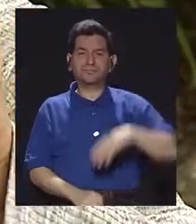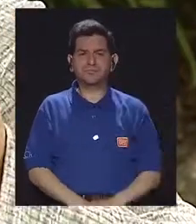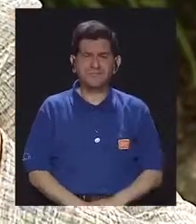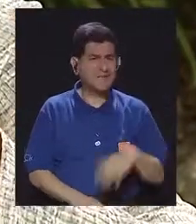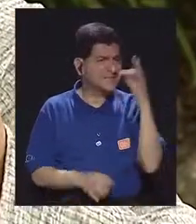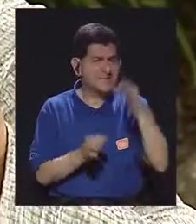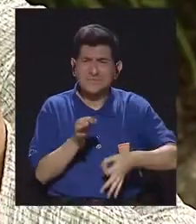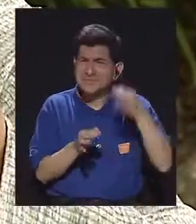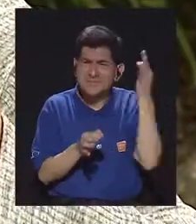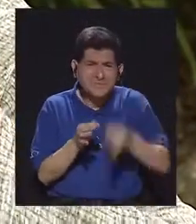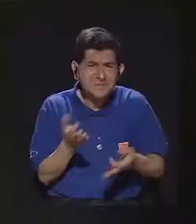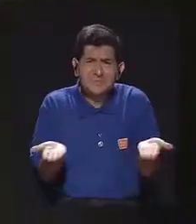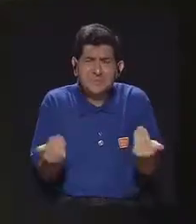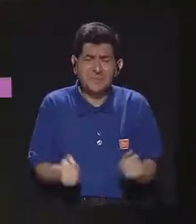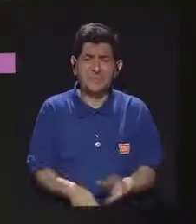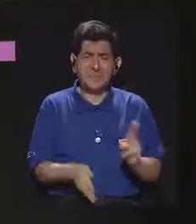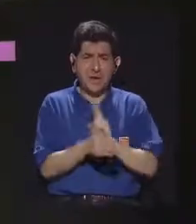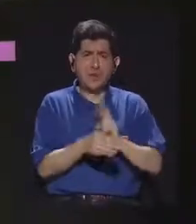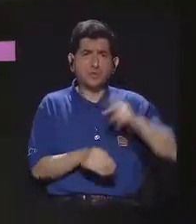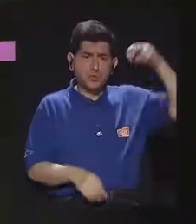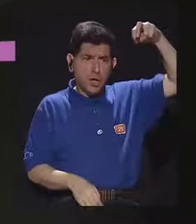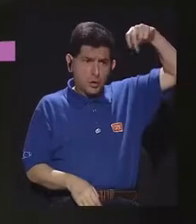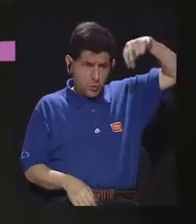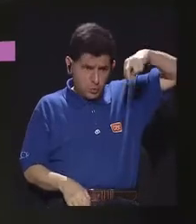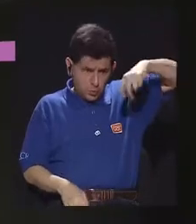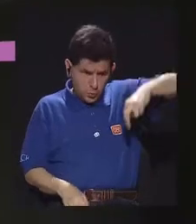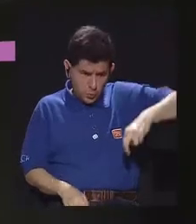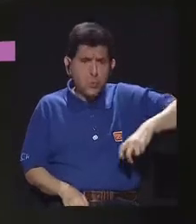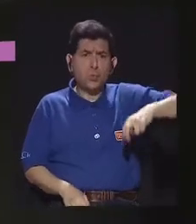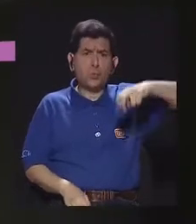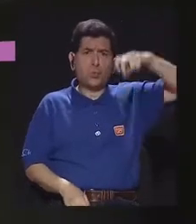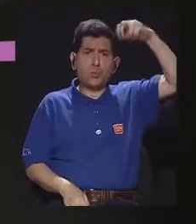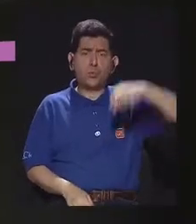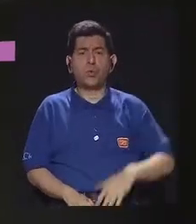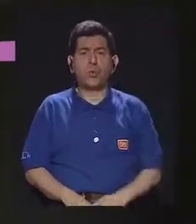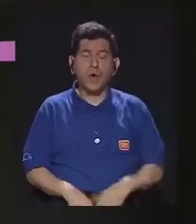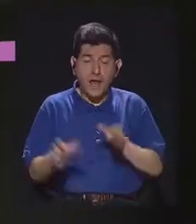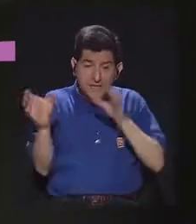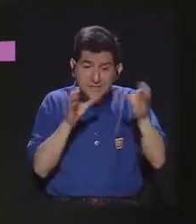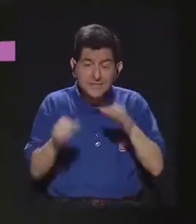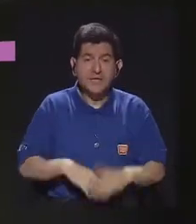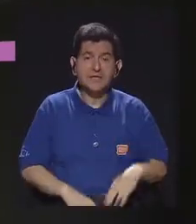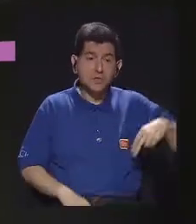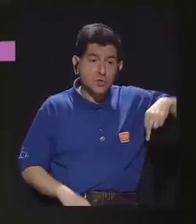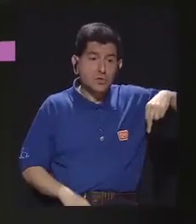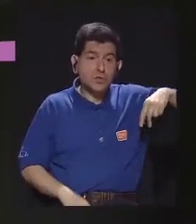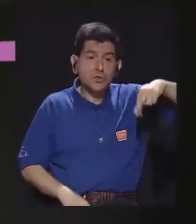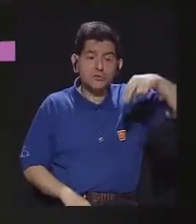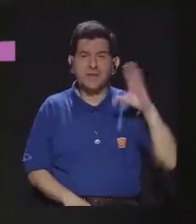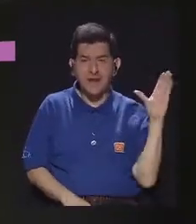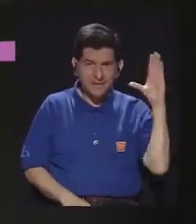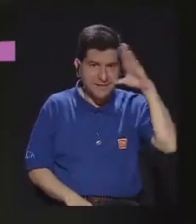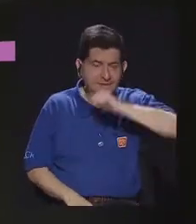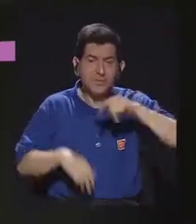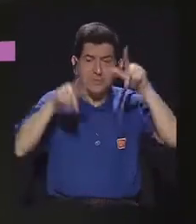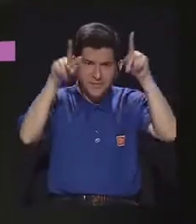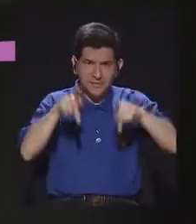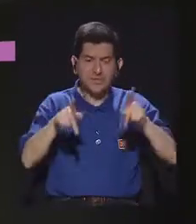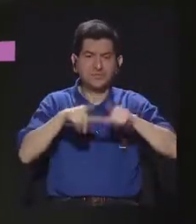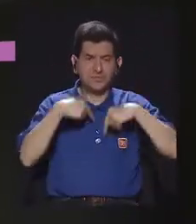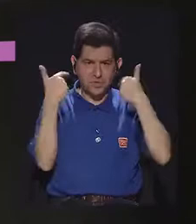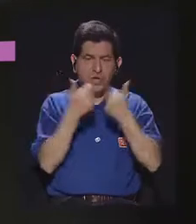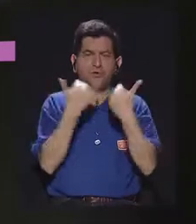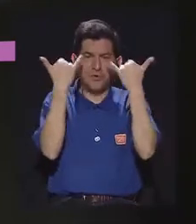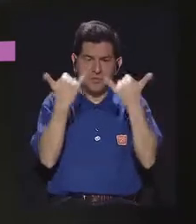Sí. Algo tan sencillo como eso, utilicemos las gradas en los centros comerciales cuando vamos a caminar. No sé si se han dado cuenta que hay personas,